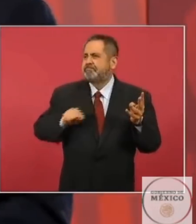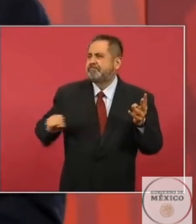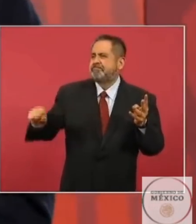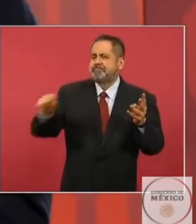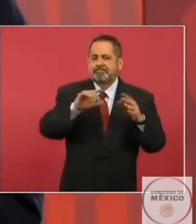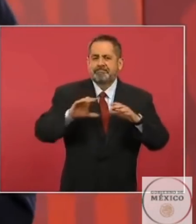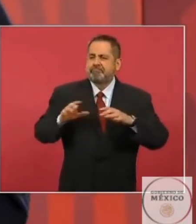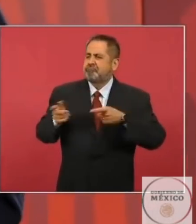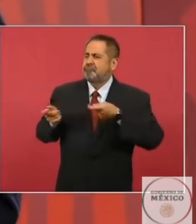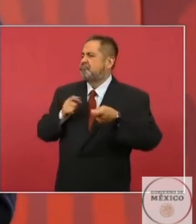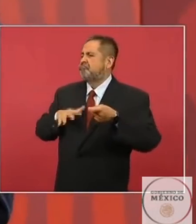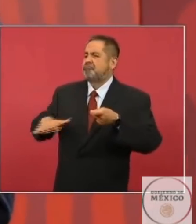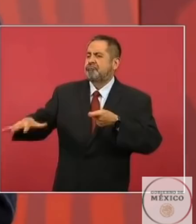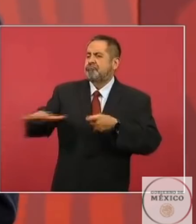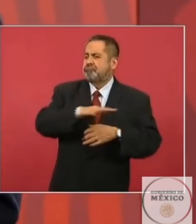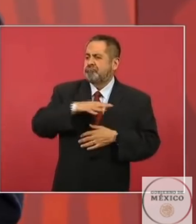de México,